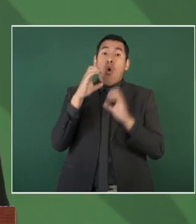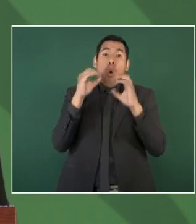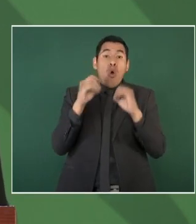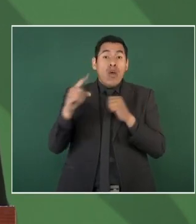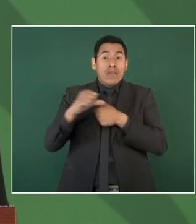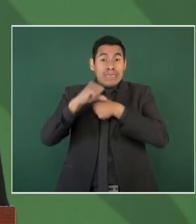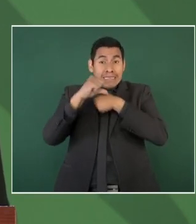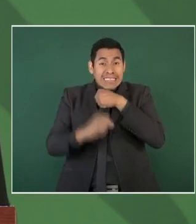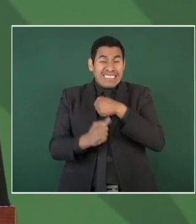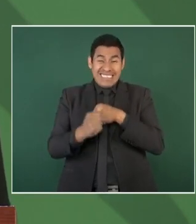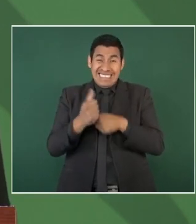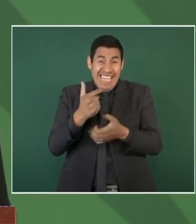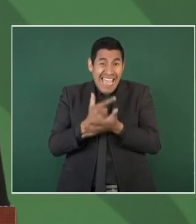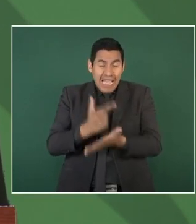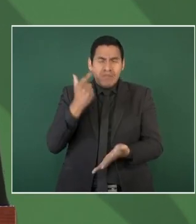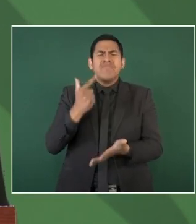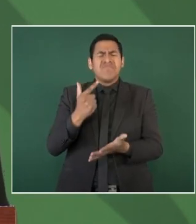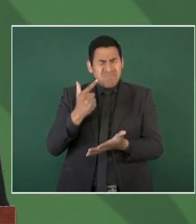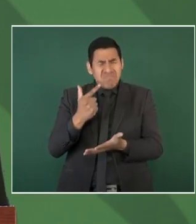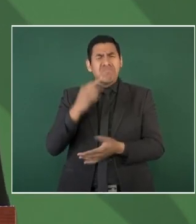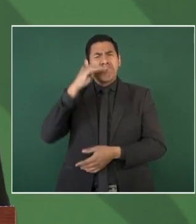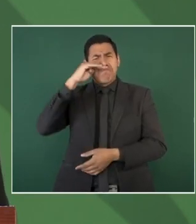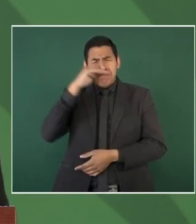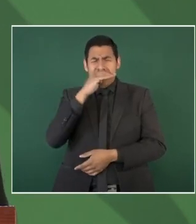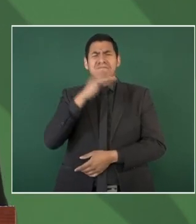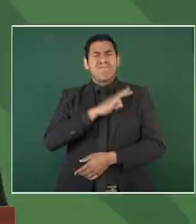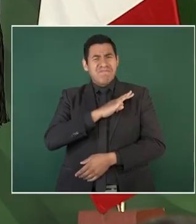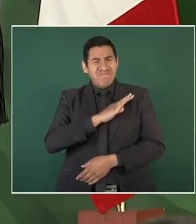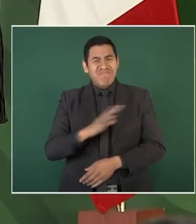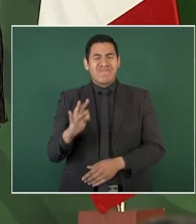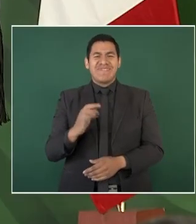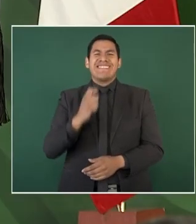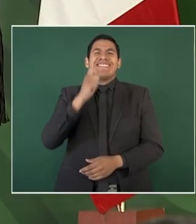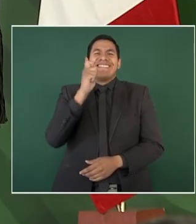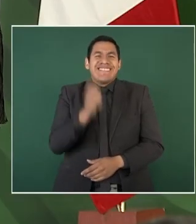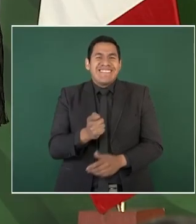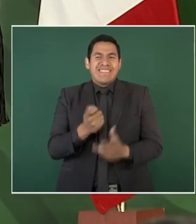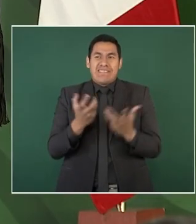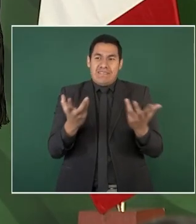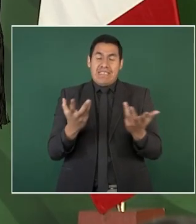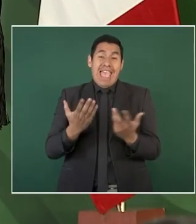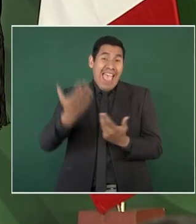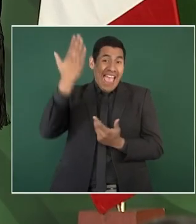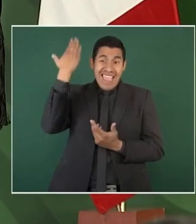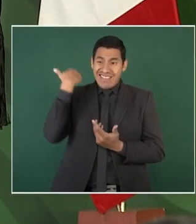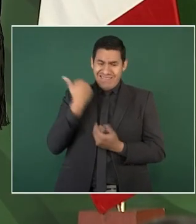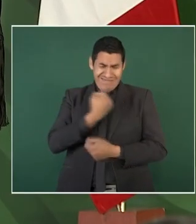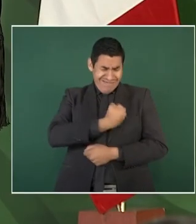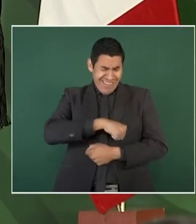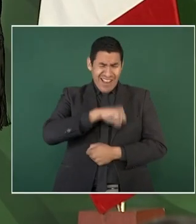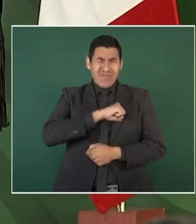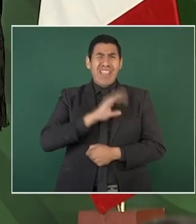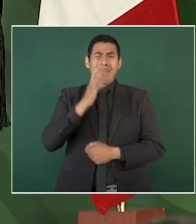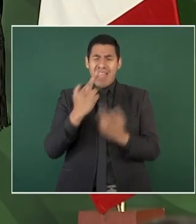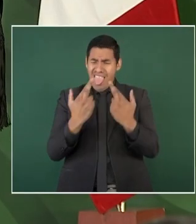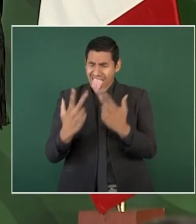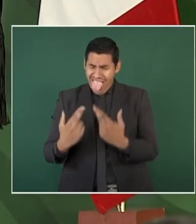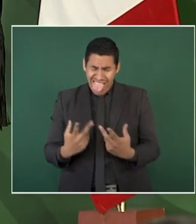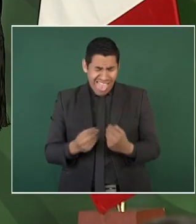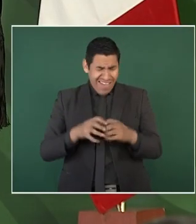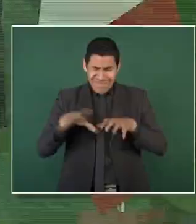Estamos reuniendo e integrando las piezas dispersas de un sistema de salud que por muchos años estuvo